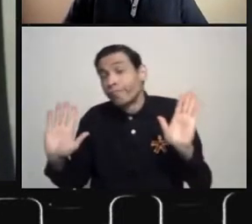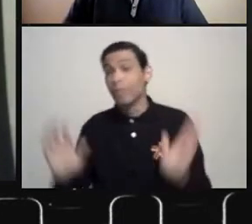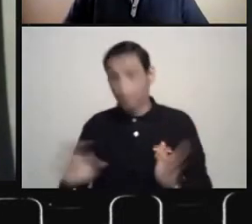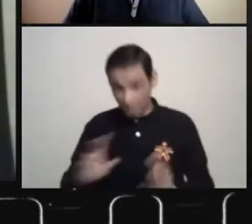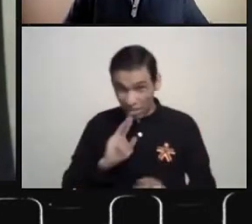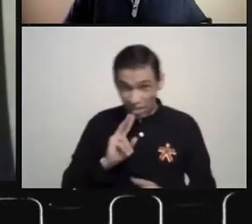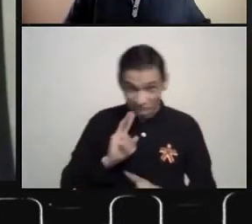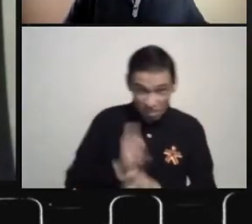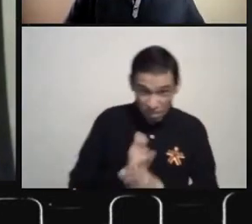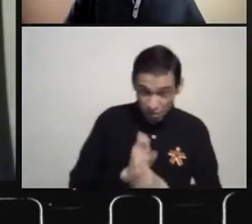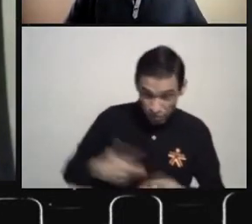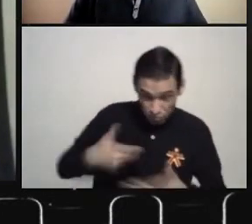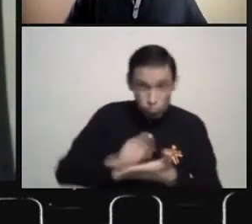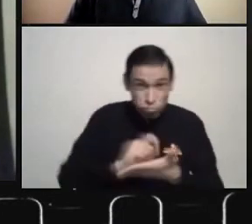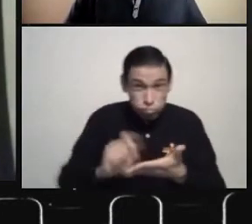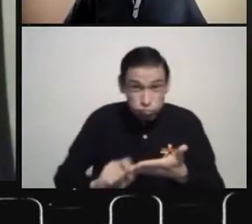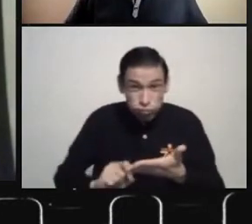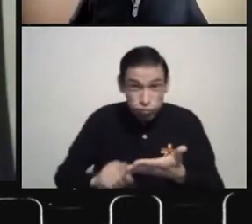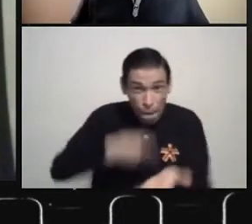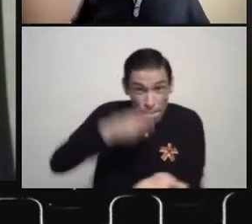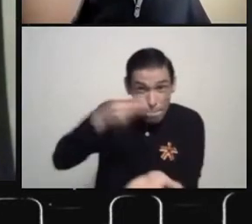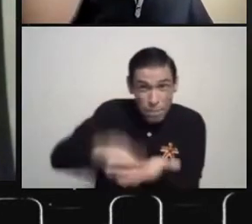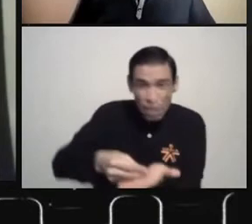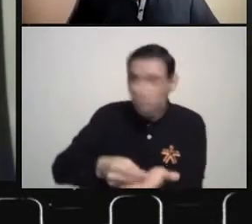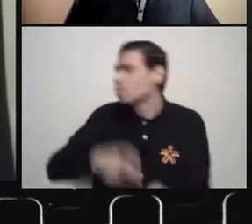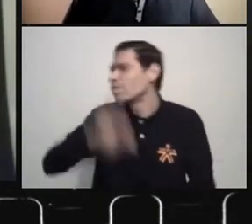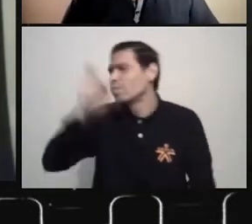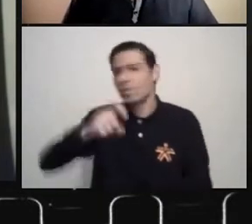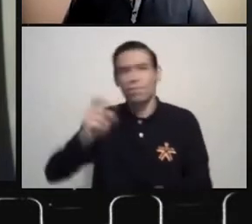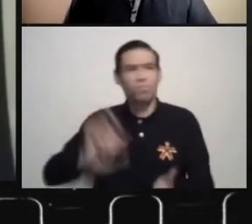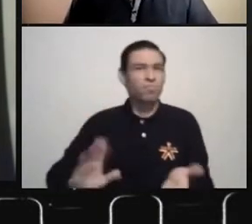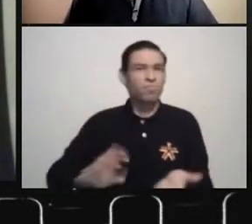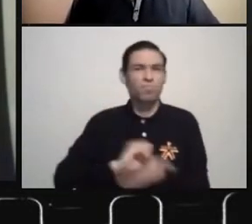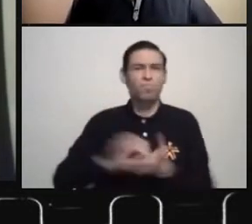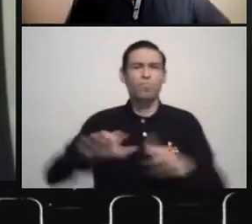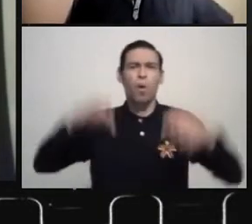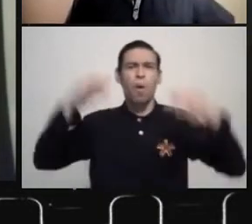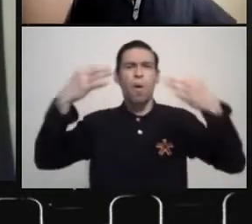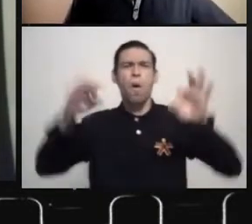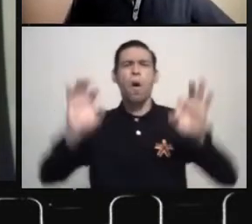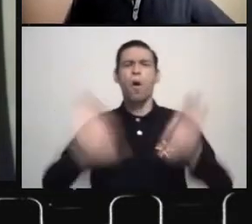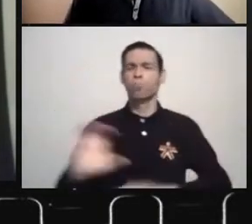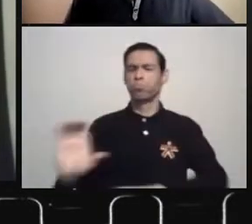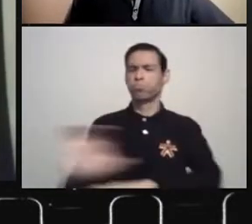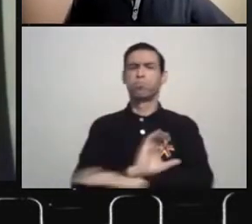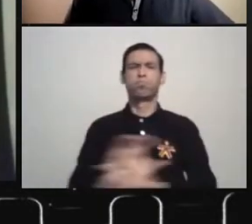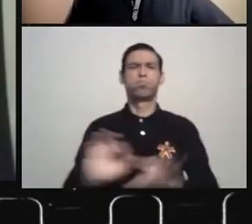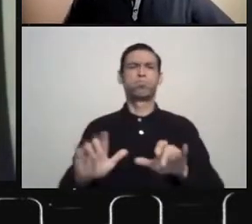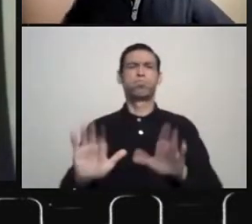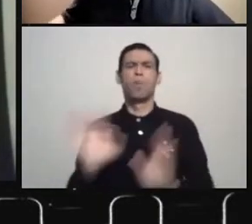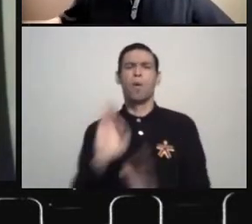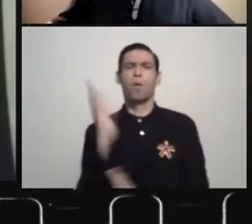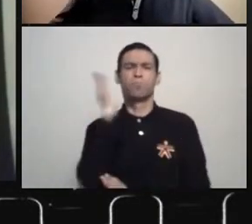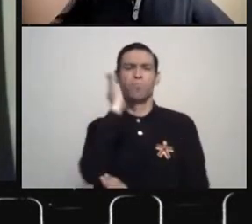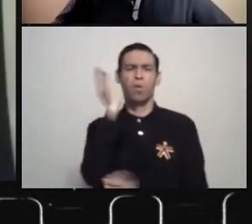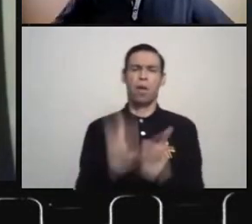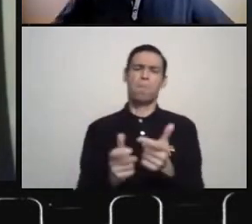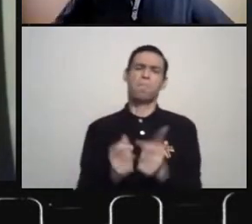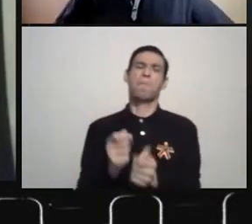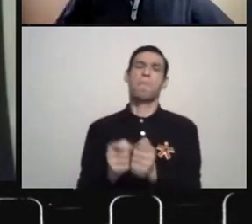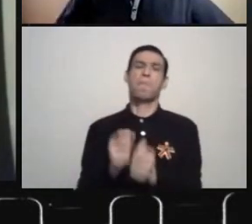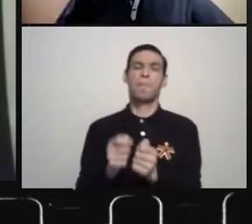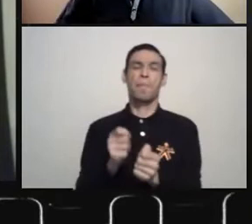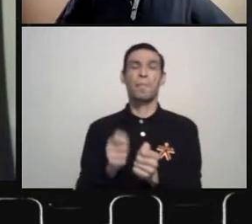finalmente, menos mal que eso lo pueda hacer uno en un pedazo de papel o en un computador o hasta en un celular. Entonces creo que cada vez hay